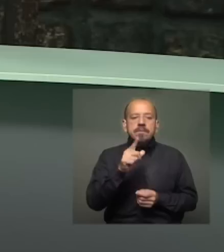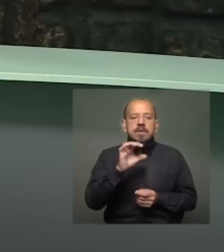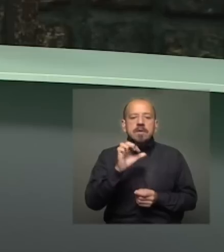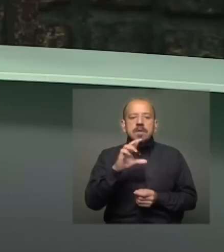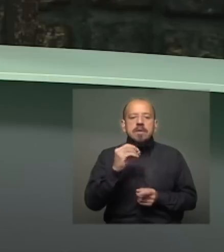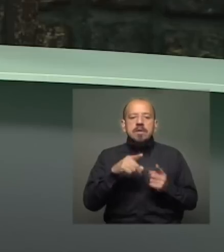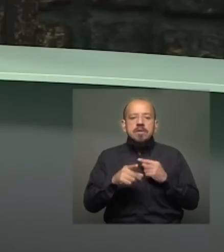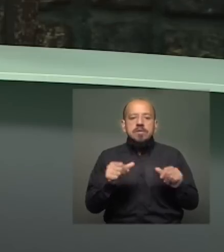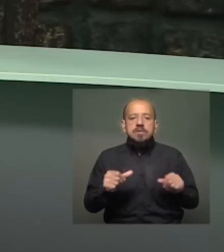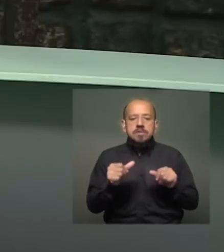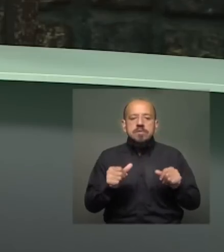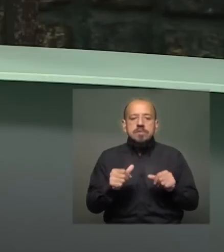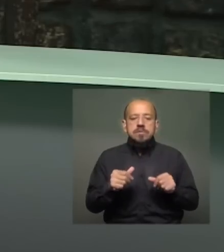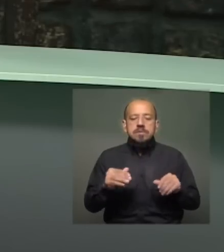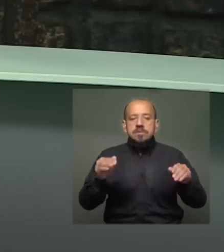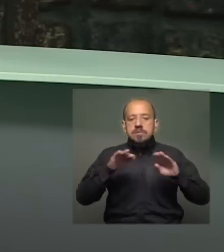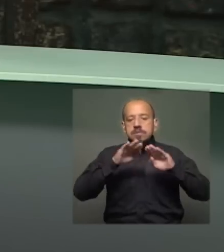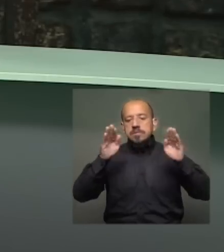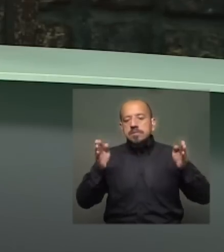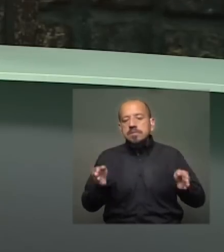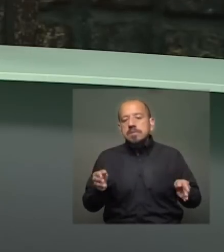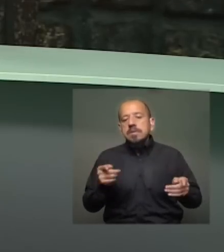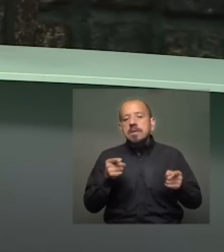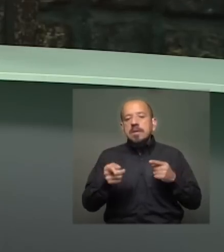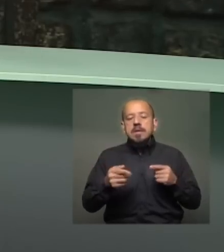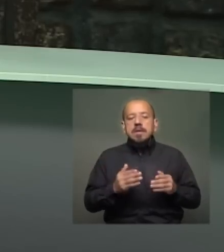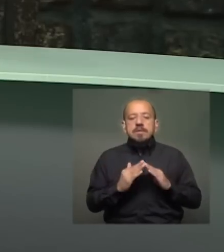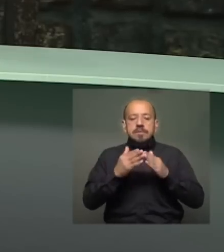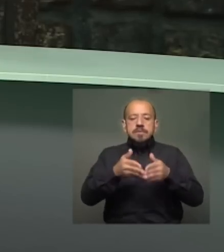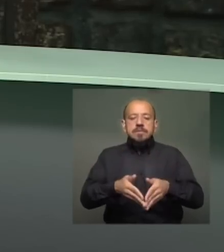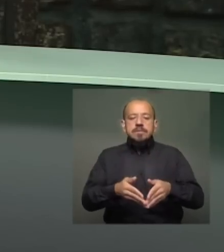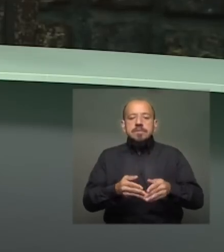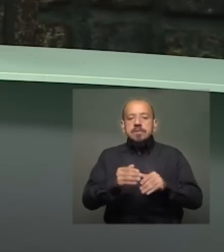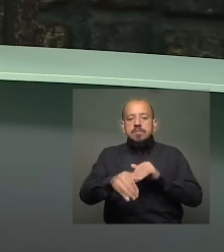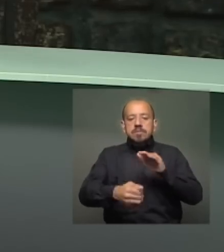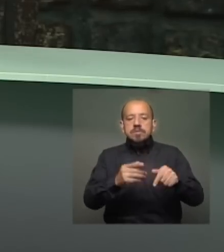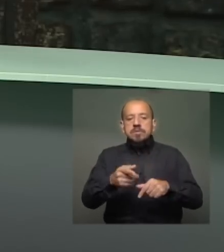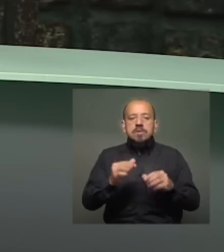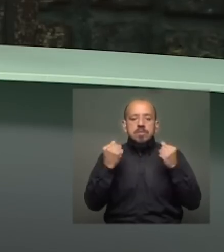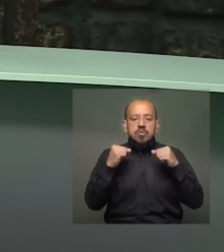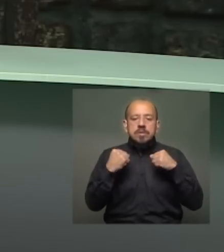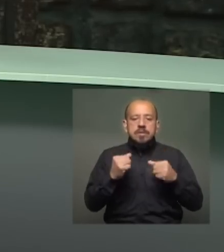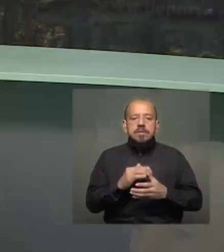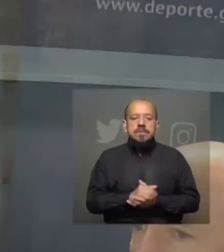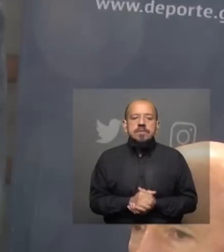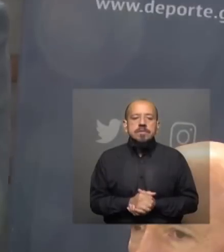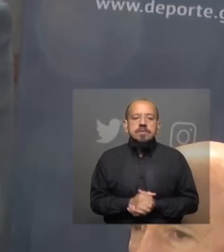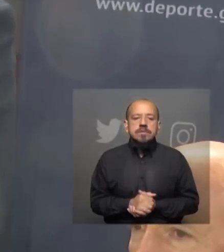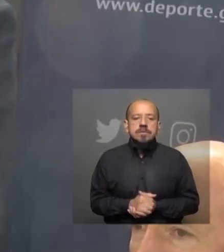se concretará el cerramiento y la climatización de la piscina de una plaza de deportes